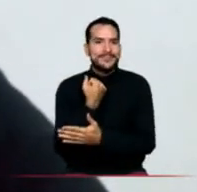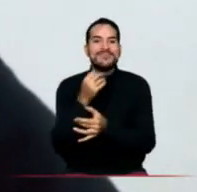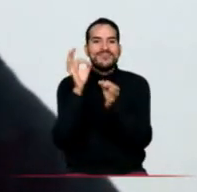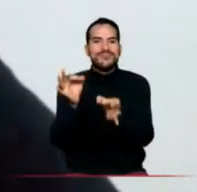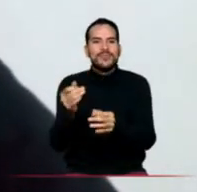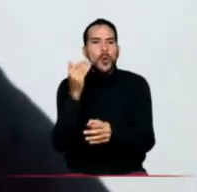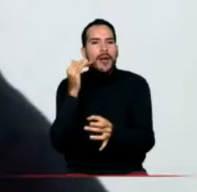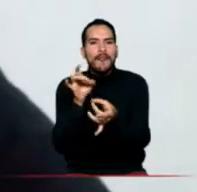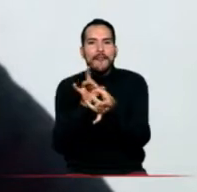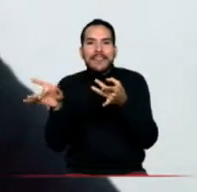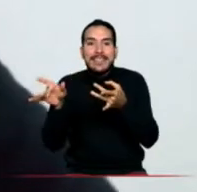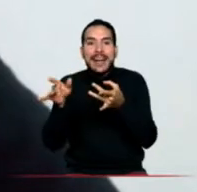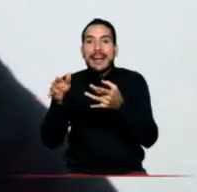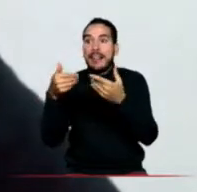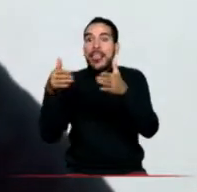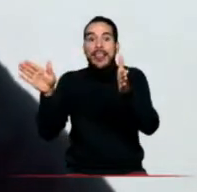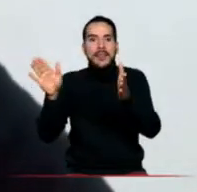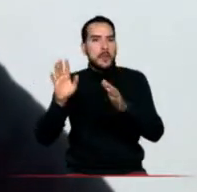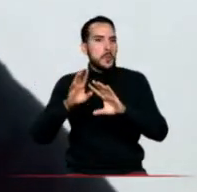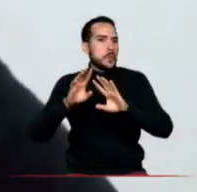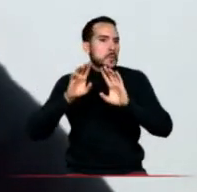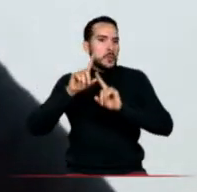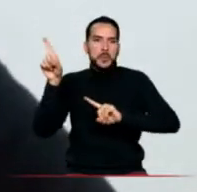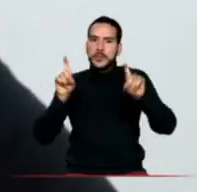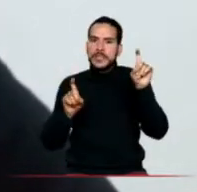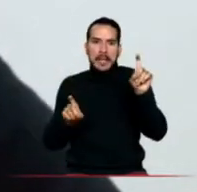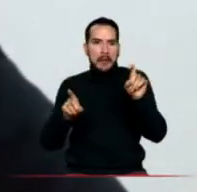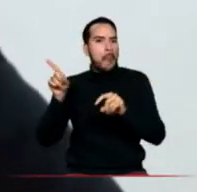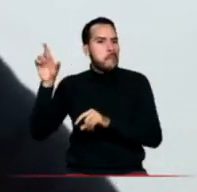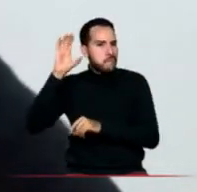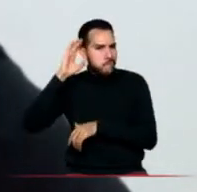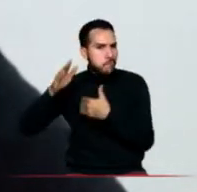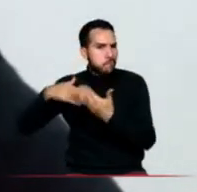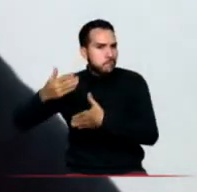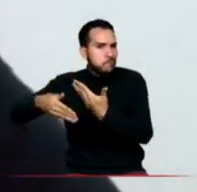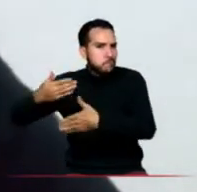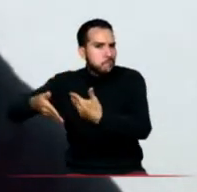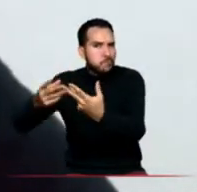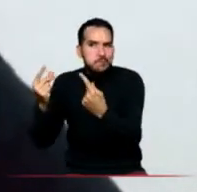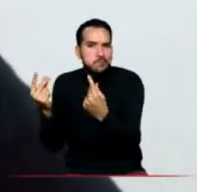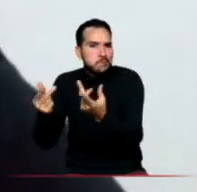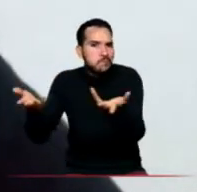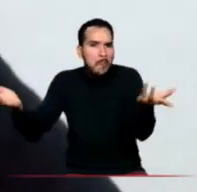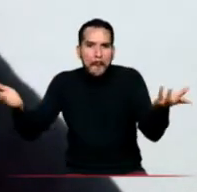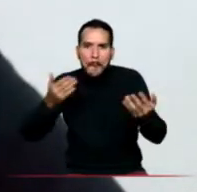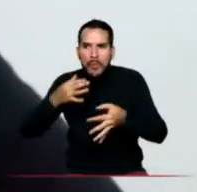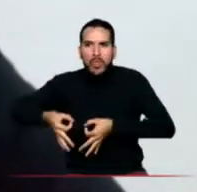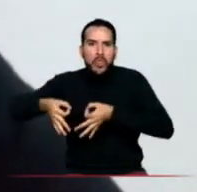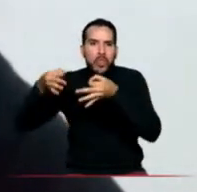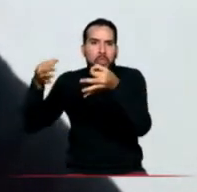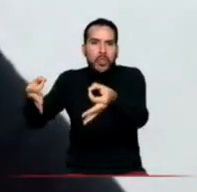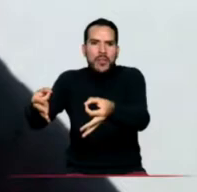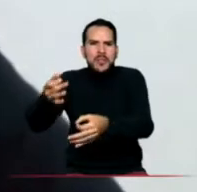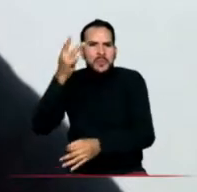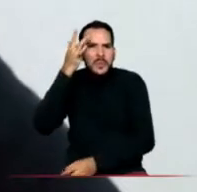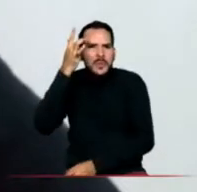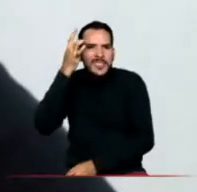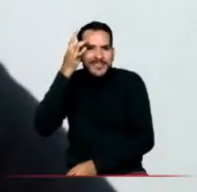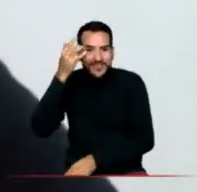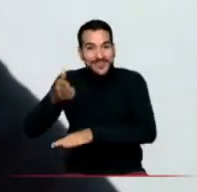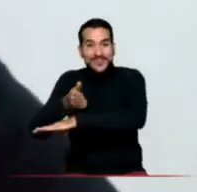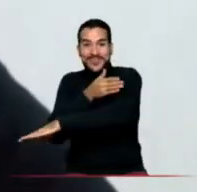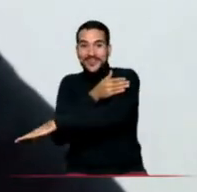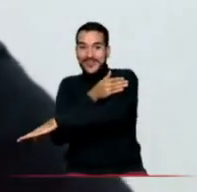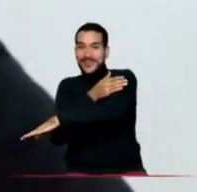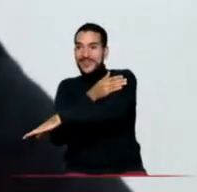aún están concretando últimos detalles para dar el servicio. ¿A qué se debe eso? A que cambiaron de operador, y al